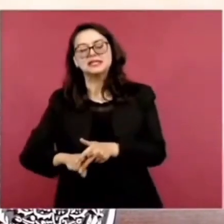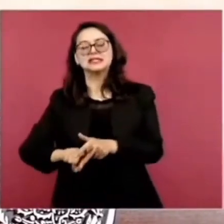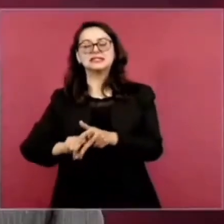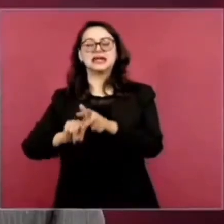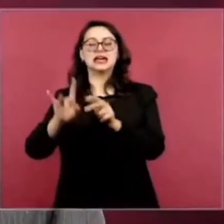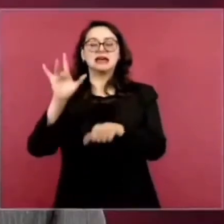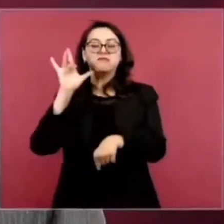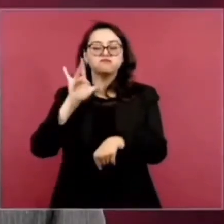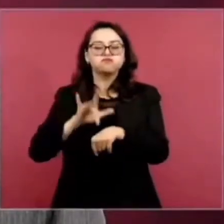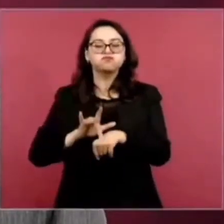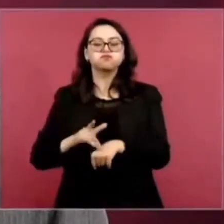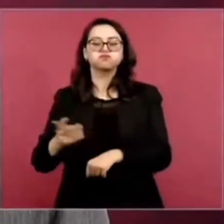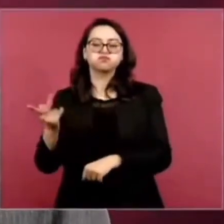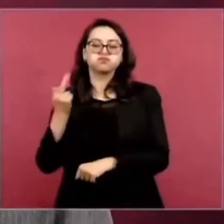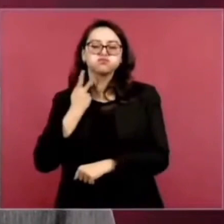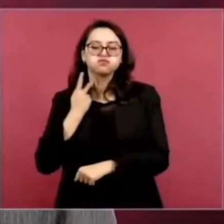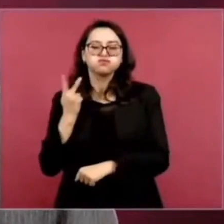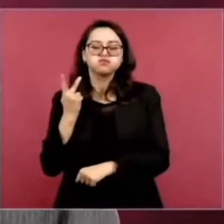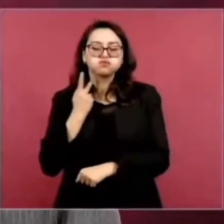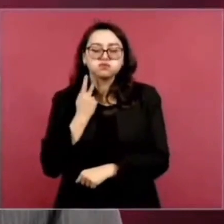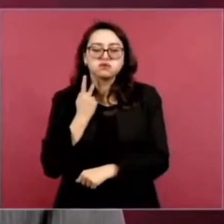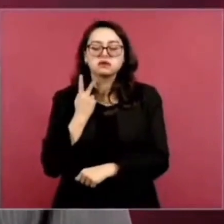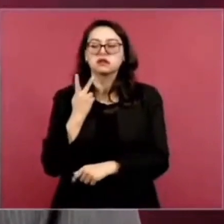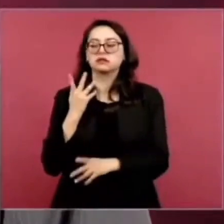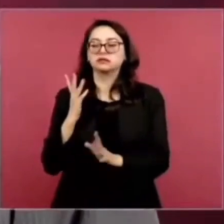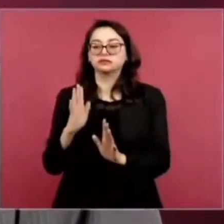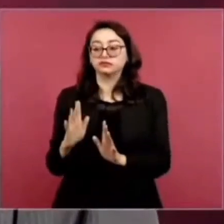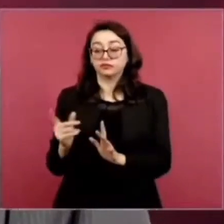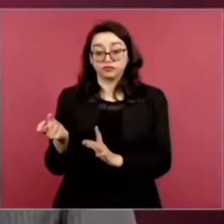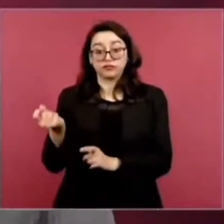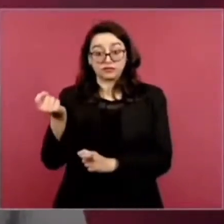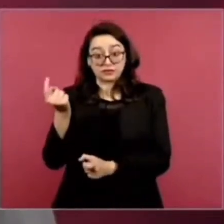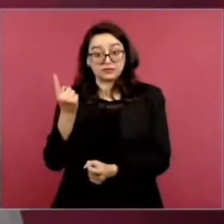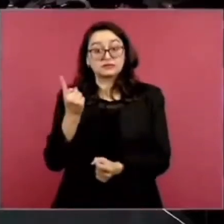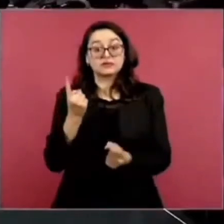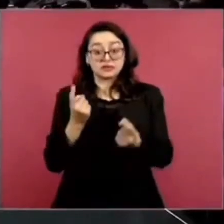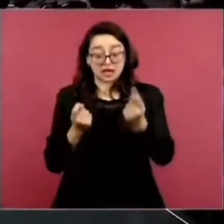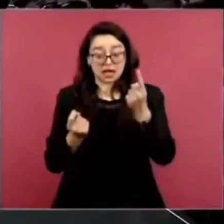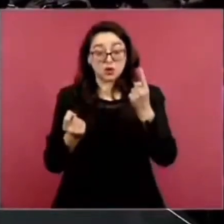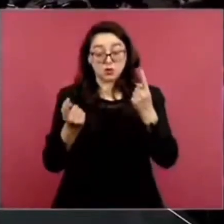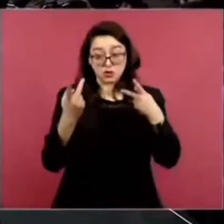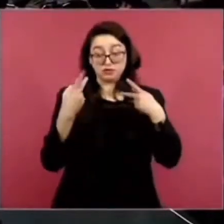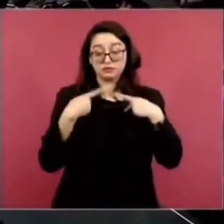a gente que había estado